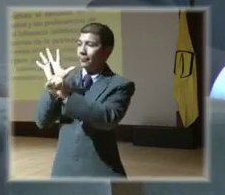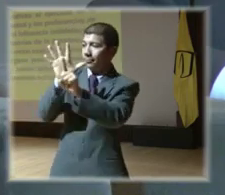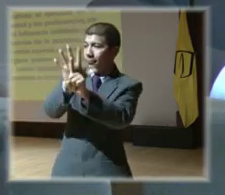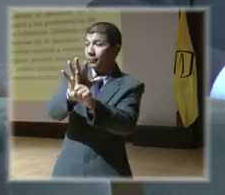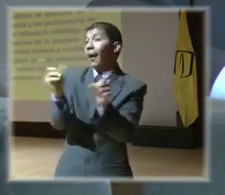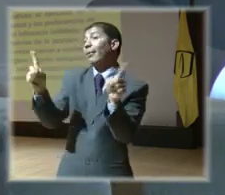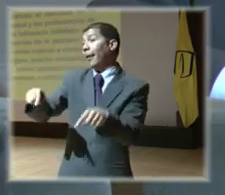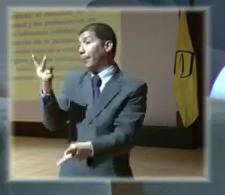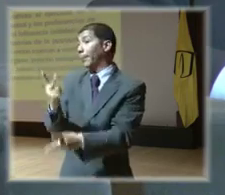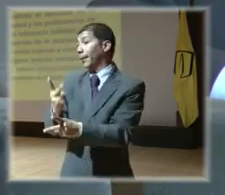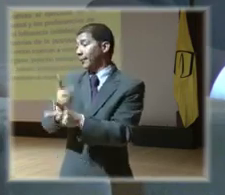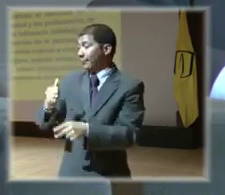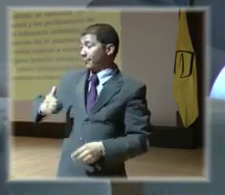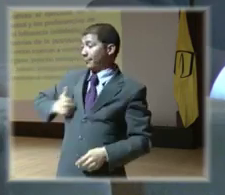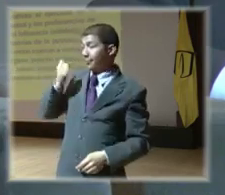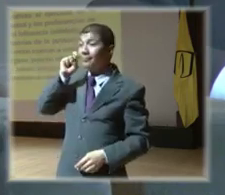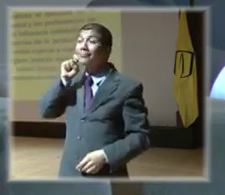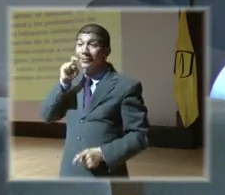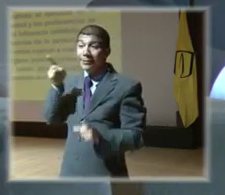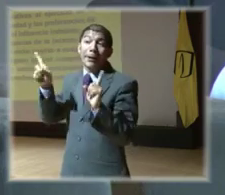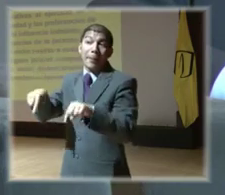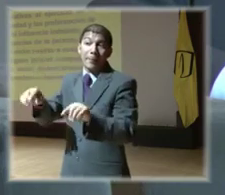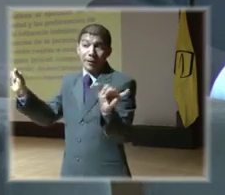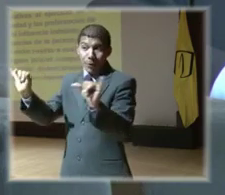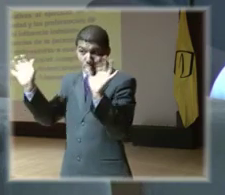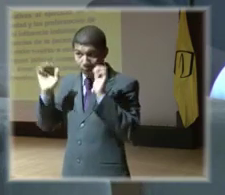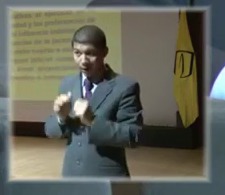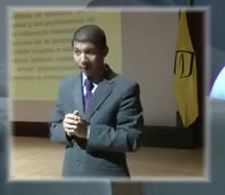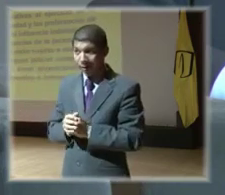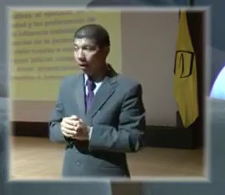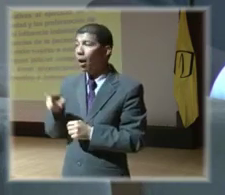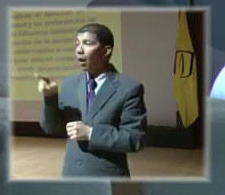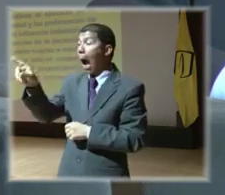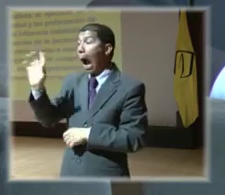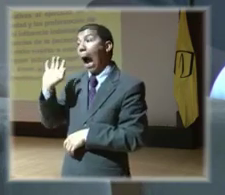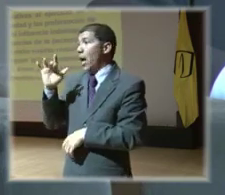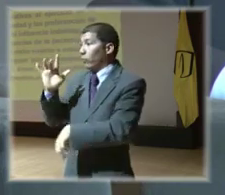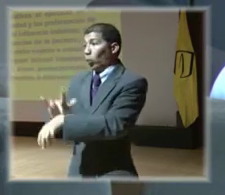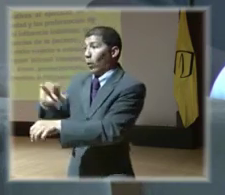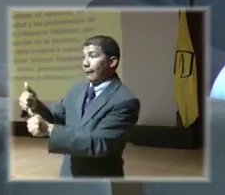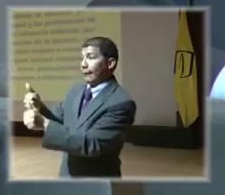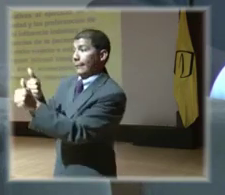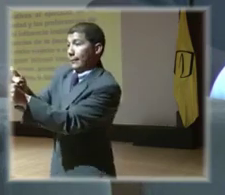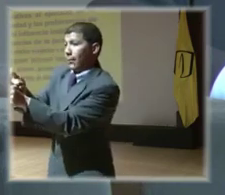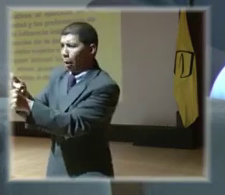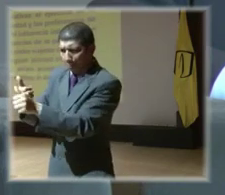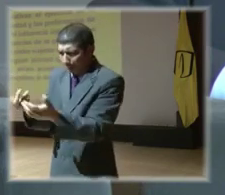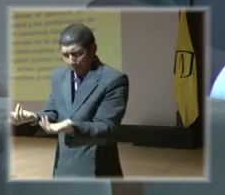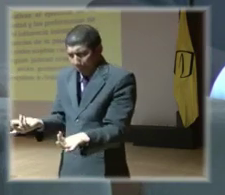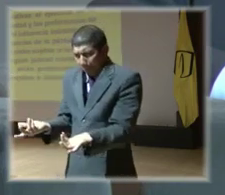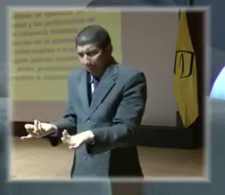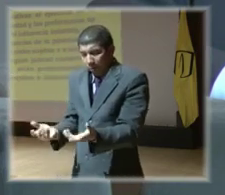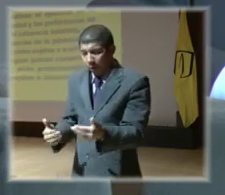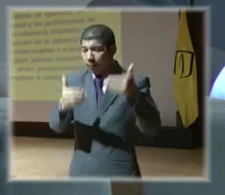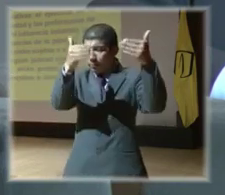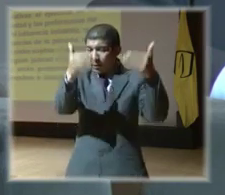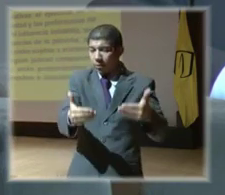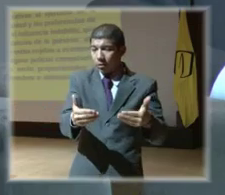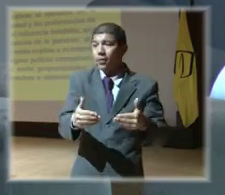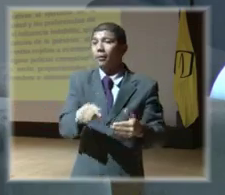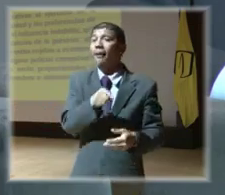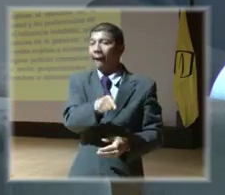están en altísimo riesgo de violencia sexual, se ofrece la interdicción como una respuesta de política pública. ¿Por qué lo vamos a hacer con las personas con